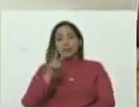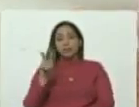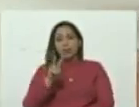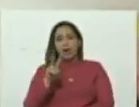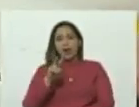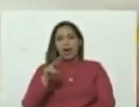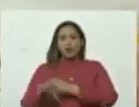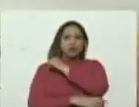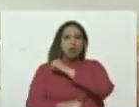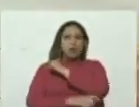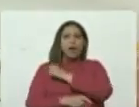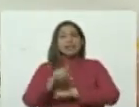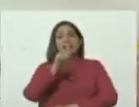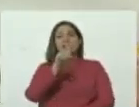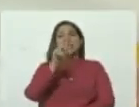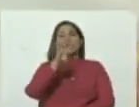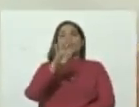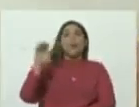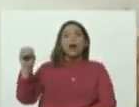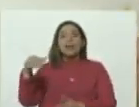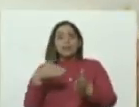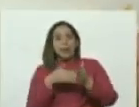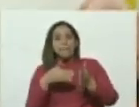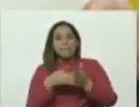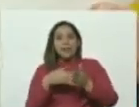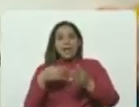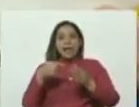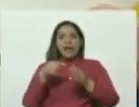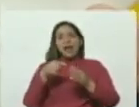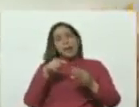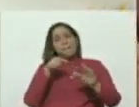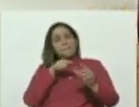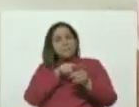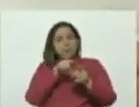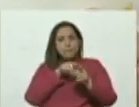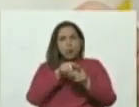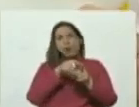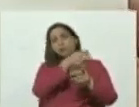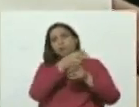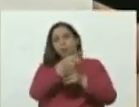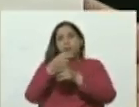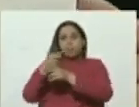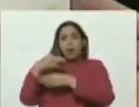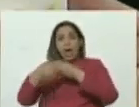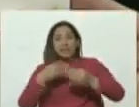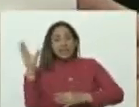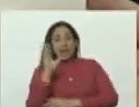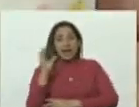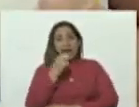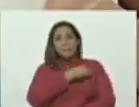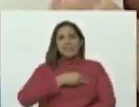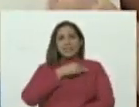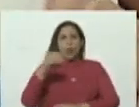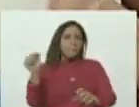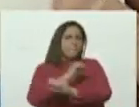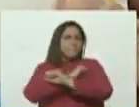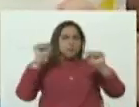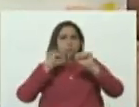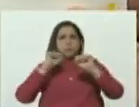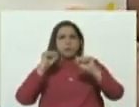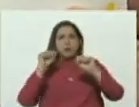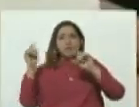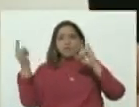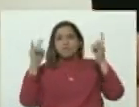cartuchos de ametralladora para generar una masacre en el oeste de la ciudad de Caracas, que tenía la misión de volar las antenas